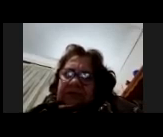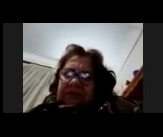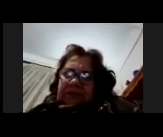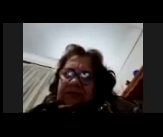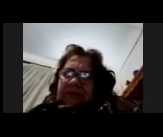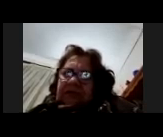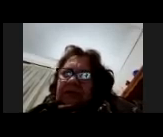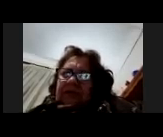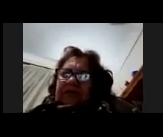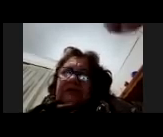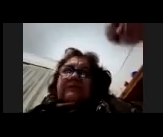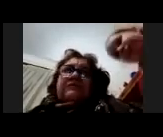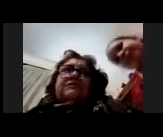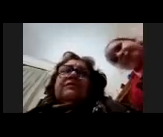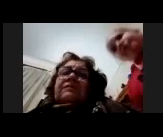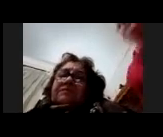directo.